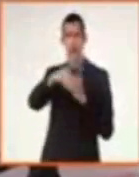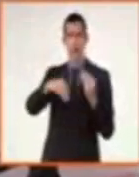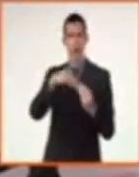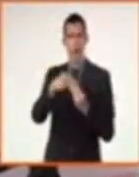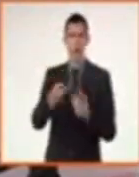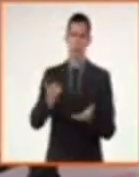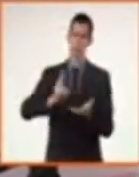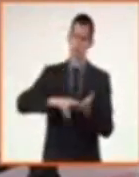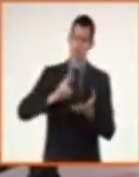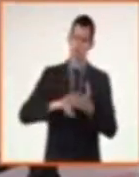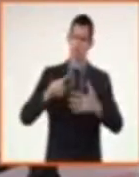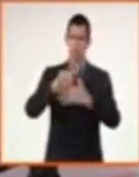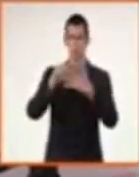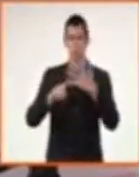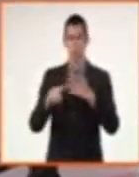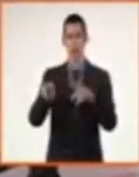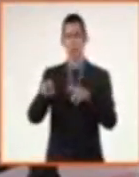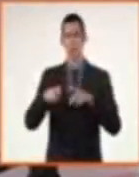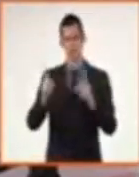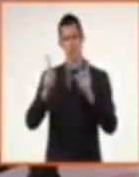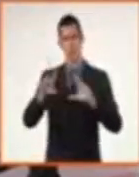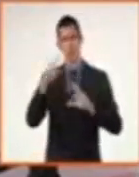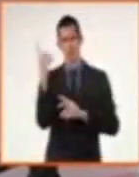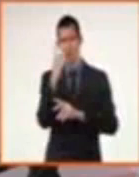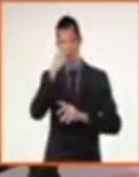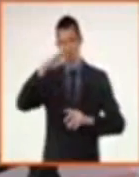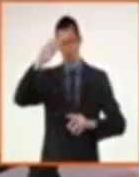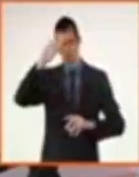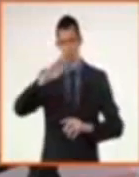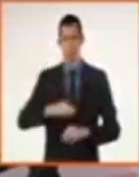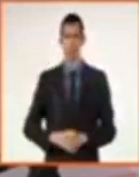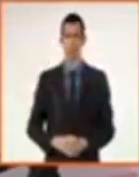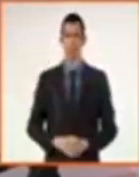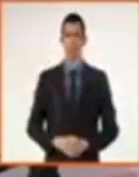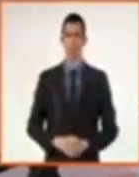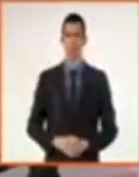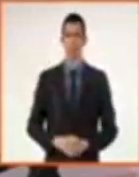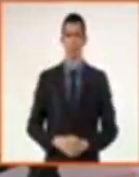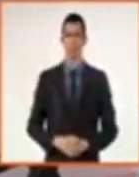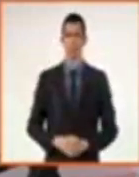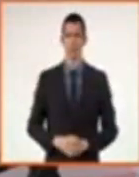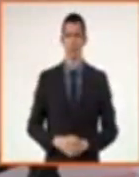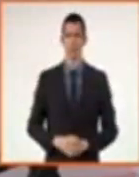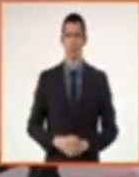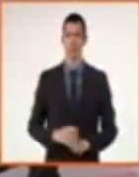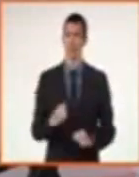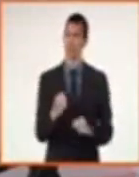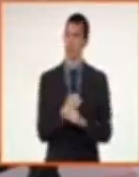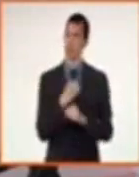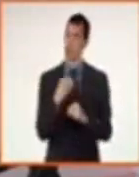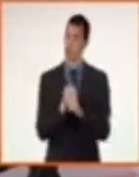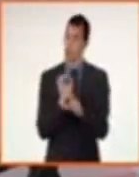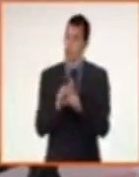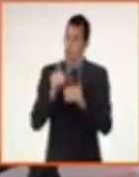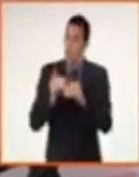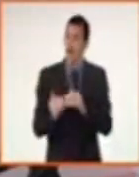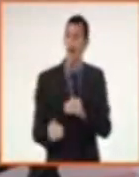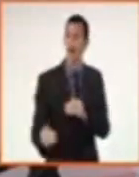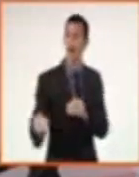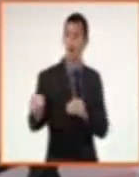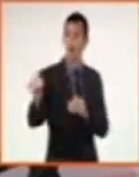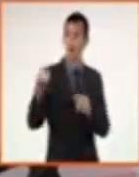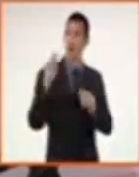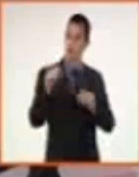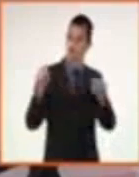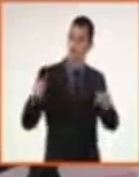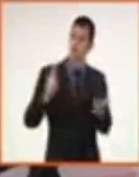de la Asamblea Nacional que tiene también enormes retos por delante y mucha juventud dentro de su composición.